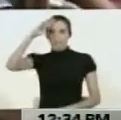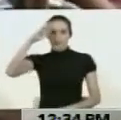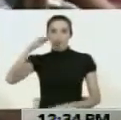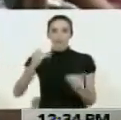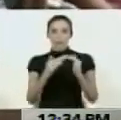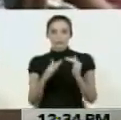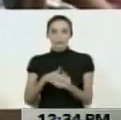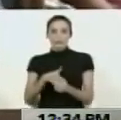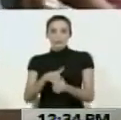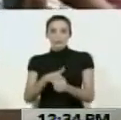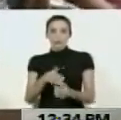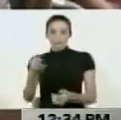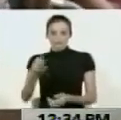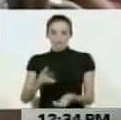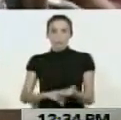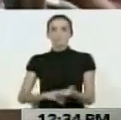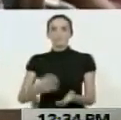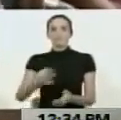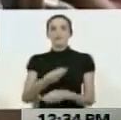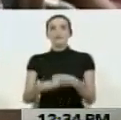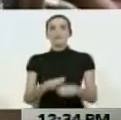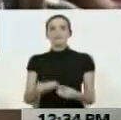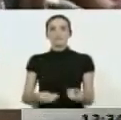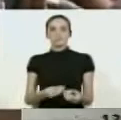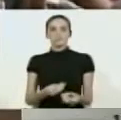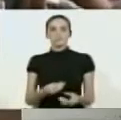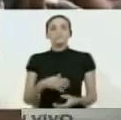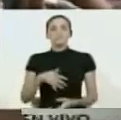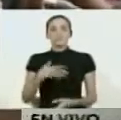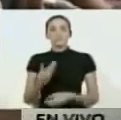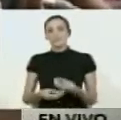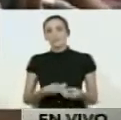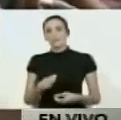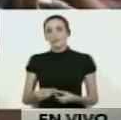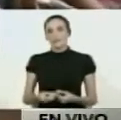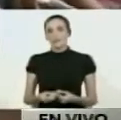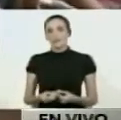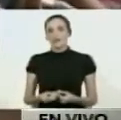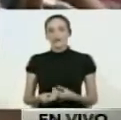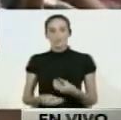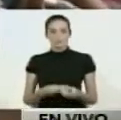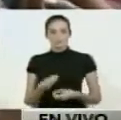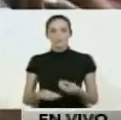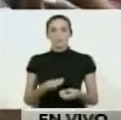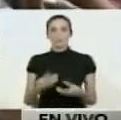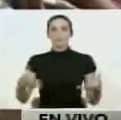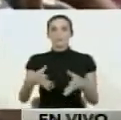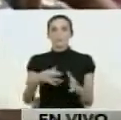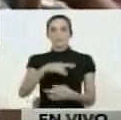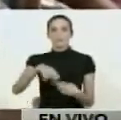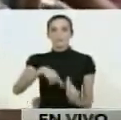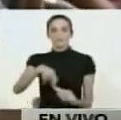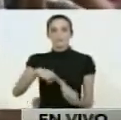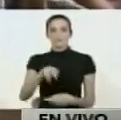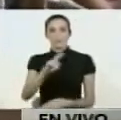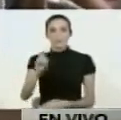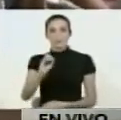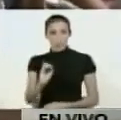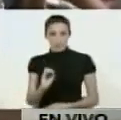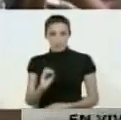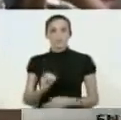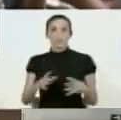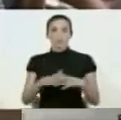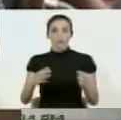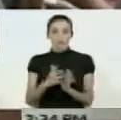liderazgo consolidándose, va a consolidar el movimiento revolucionario 200, todo